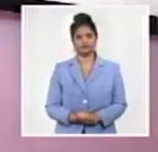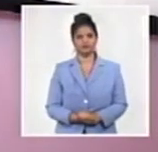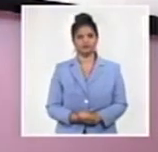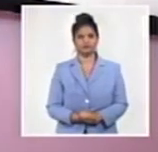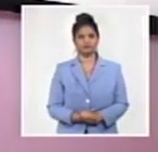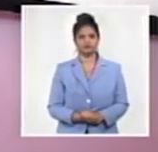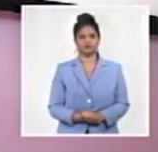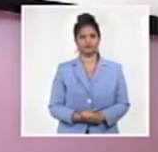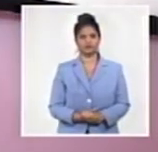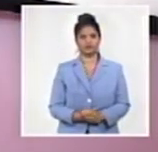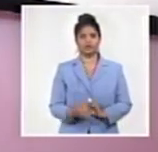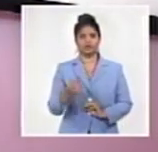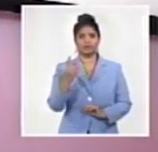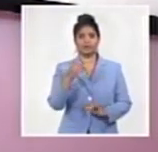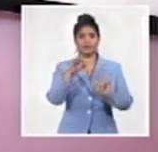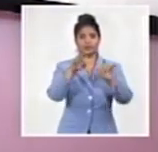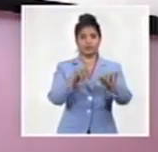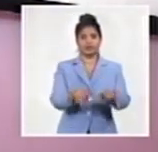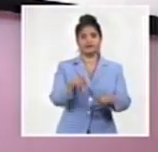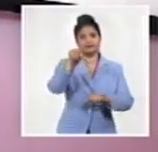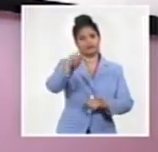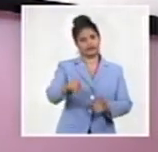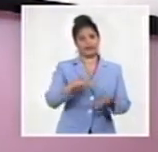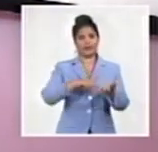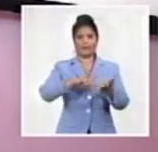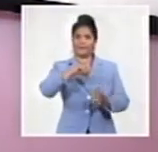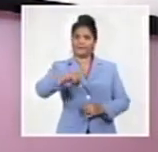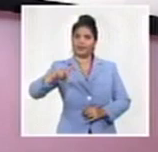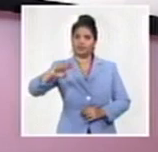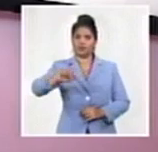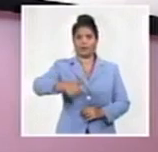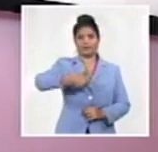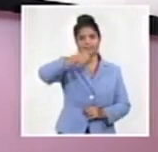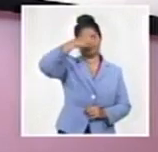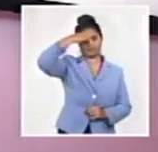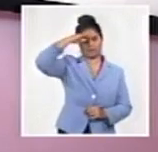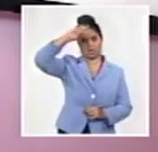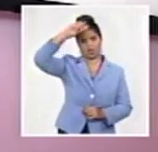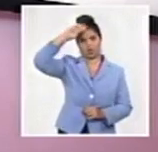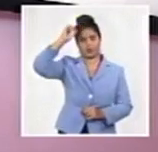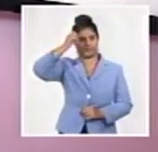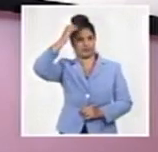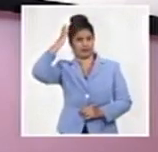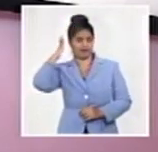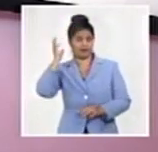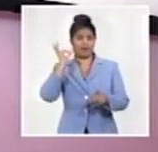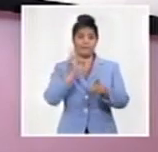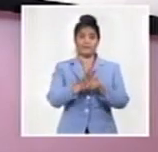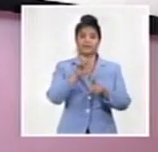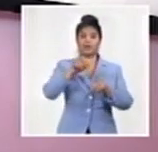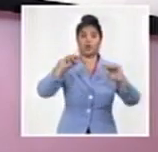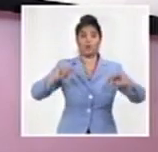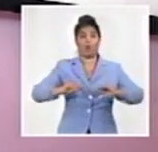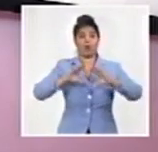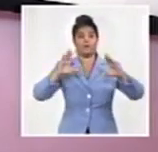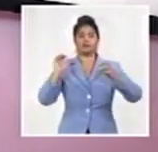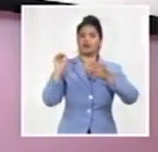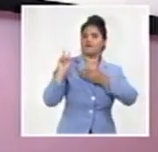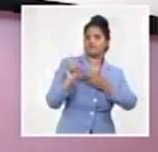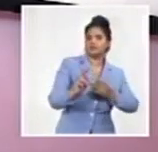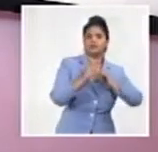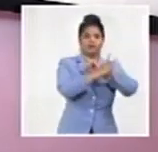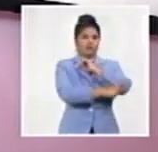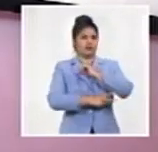El primer secretario del Comité Central del Partido y presidente de la República, Miguel Díaz-Canel Bermúdez, comenzó hoy una gira internacional